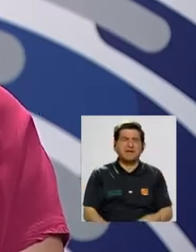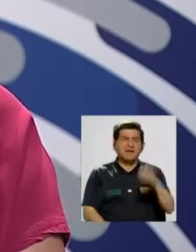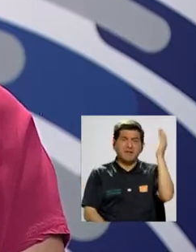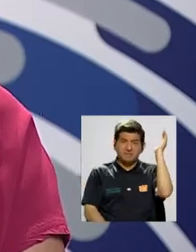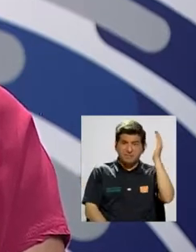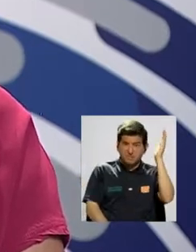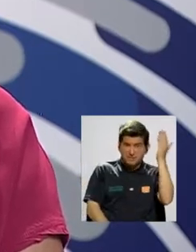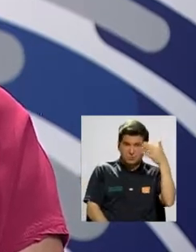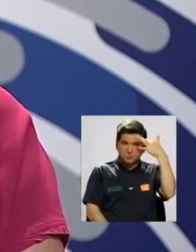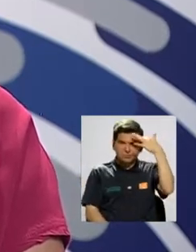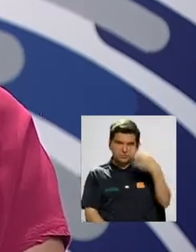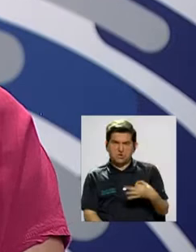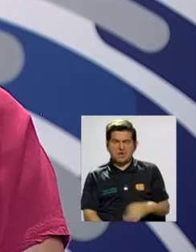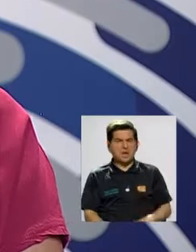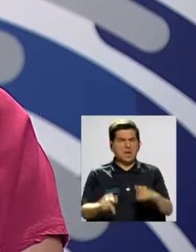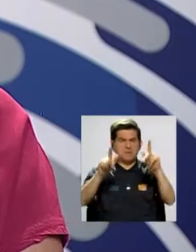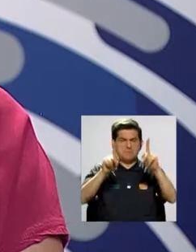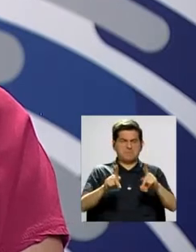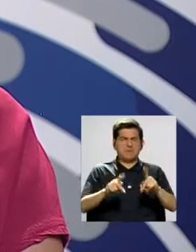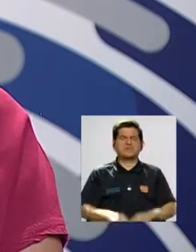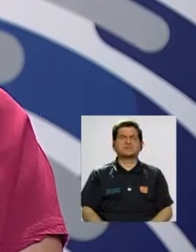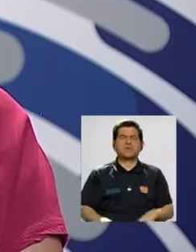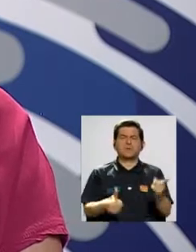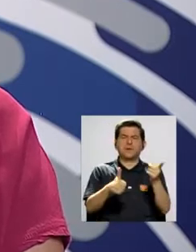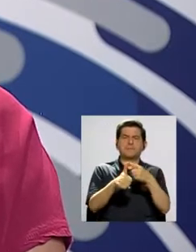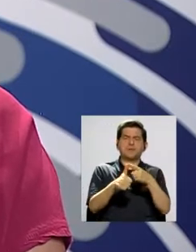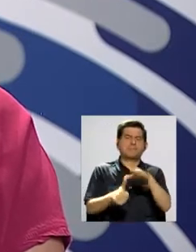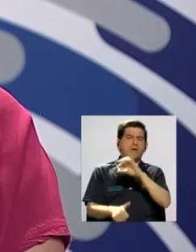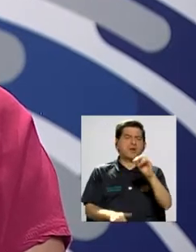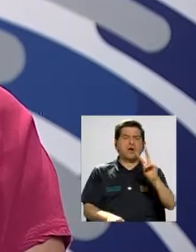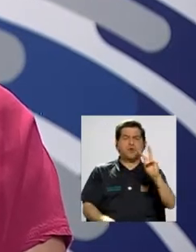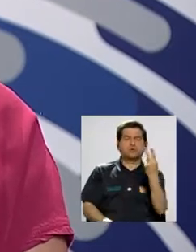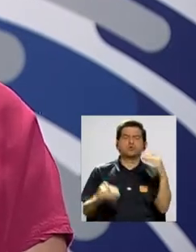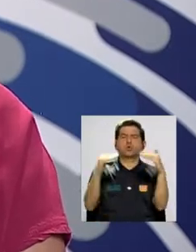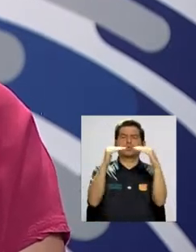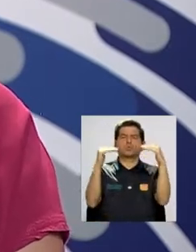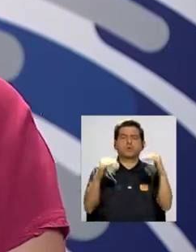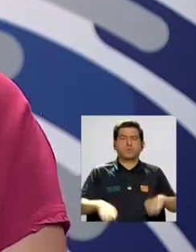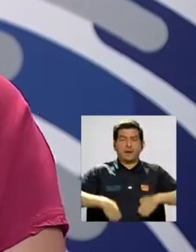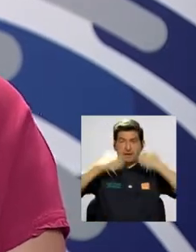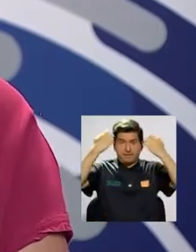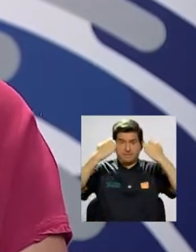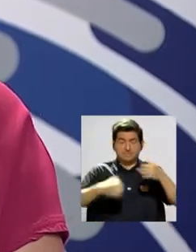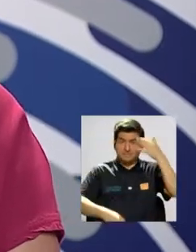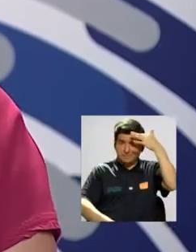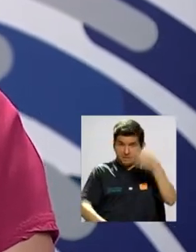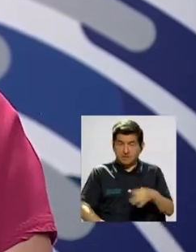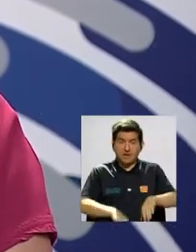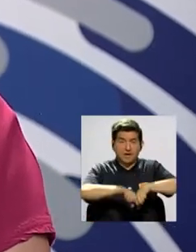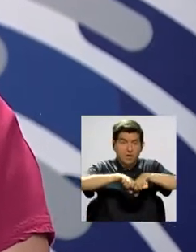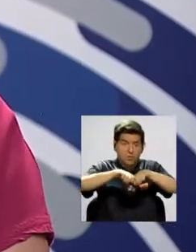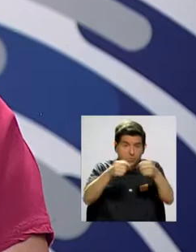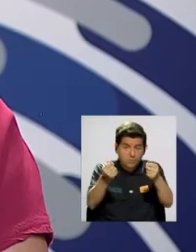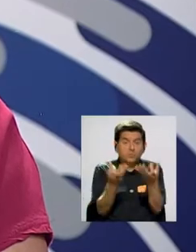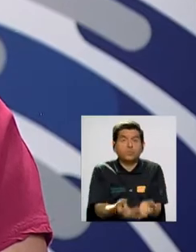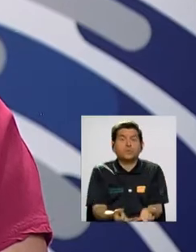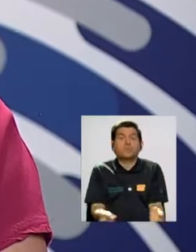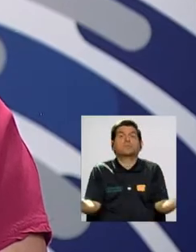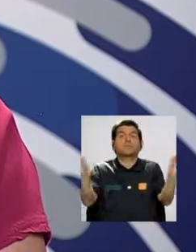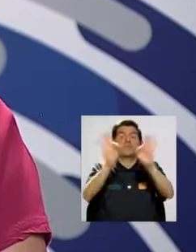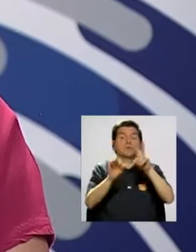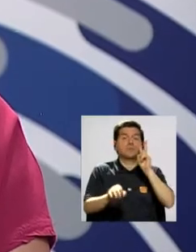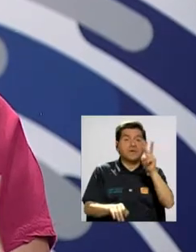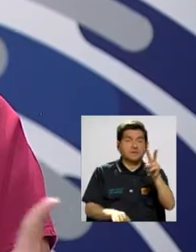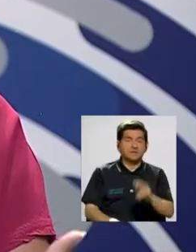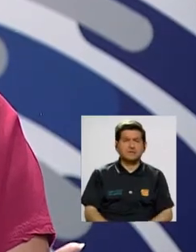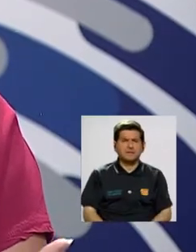discursos que considera que hay ciudadanos y ciudadanas de primera y de segunda categoría ha sido, creo que, una de las rupturas más fuertes que podemos observar.